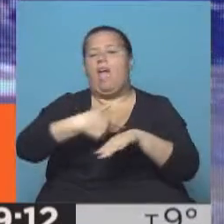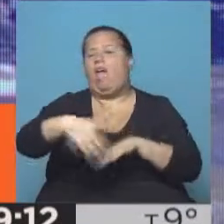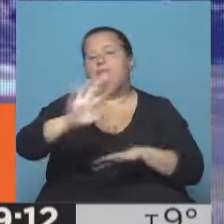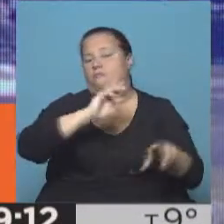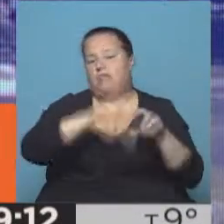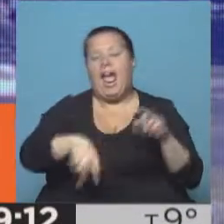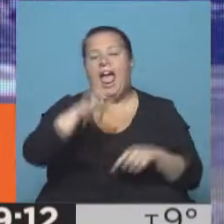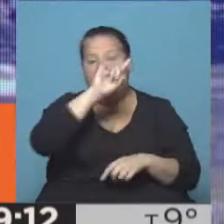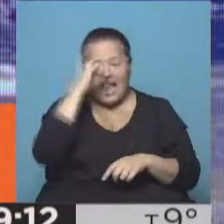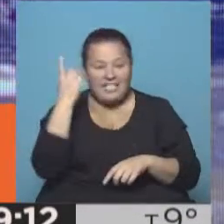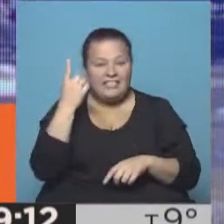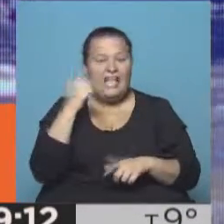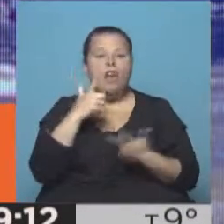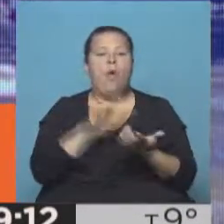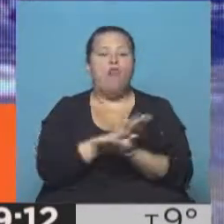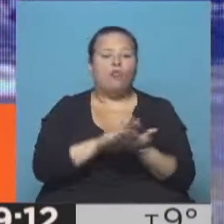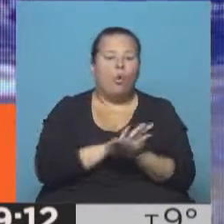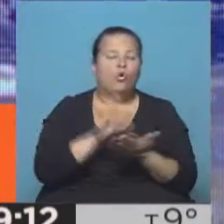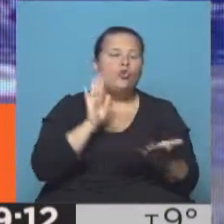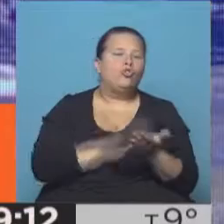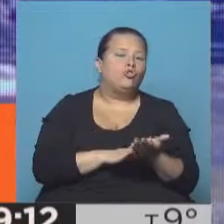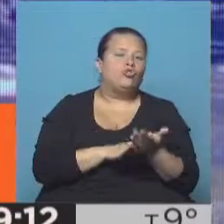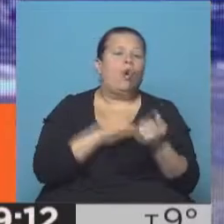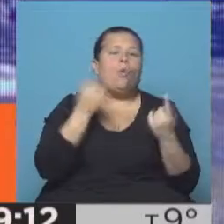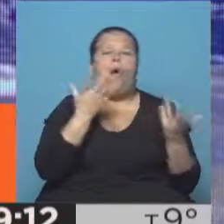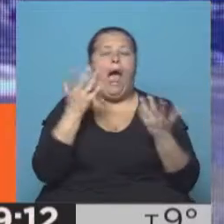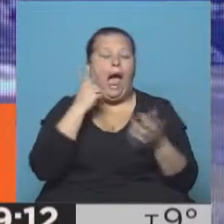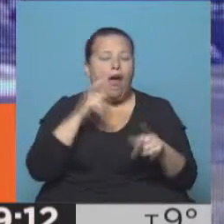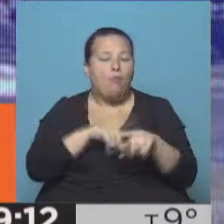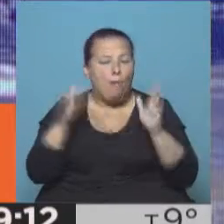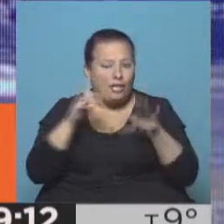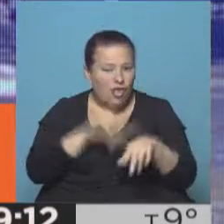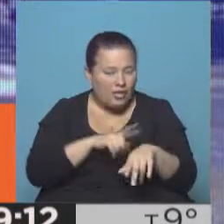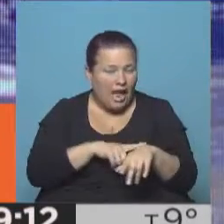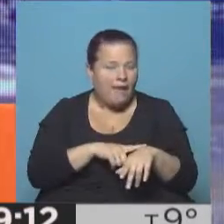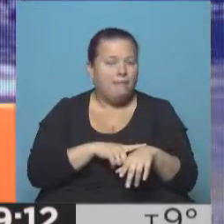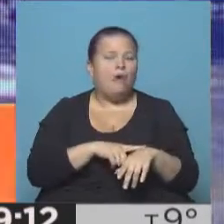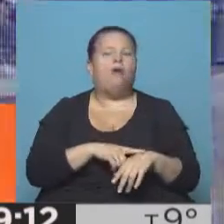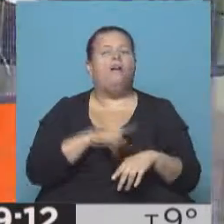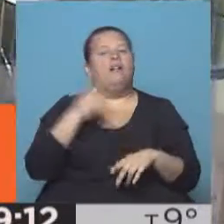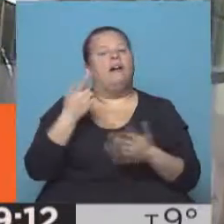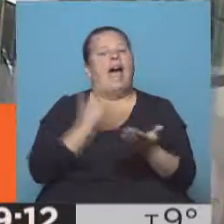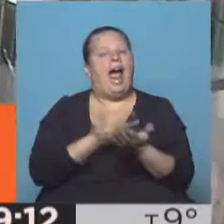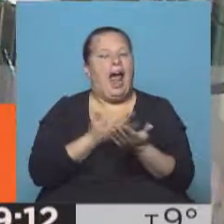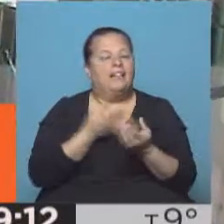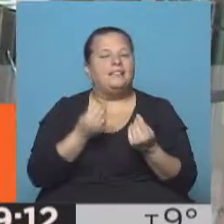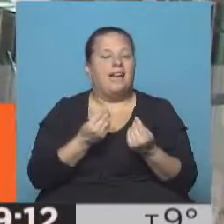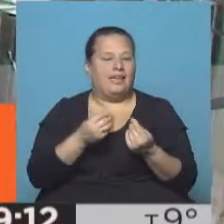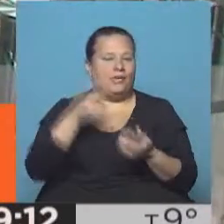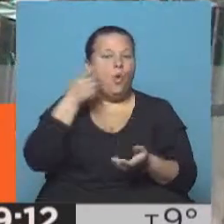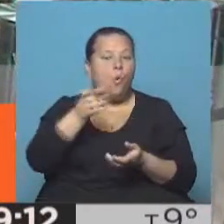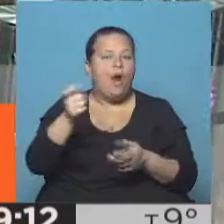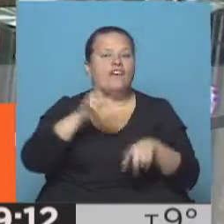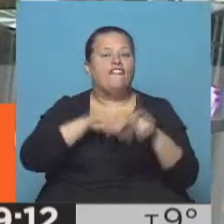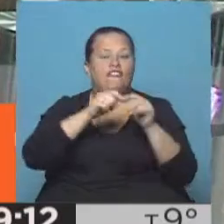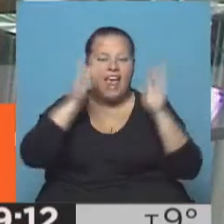cuando el Estado no dio respuesta en un determinado periodo de tiempo, hay una garantía que es la de que ser juzgado en un